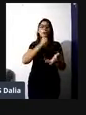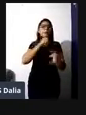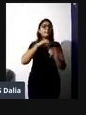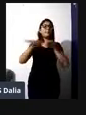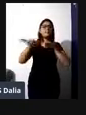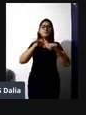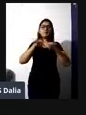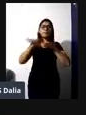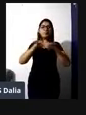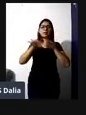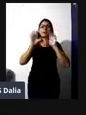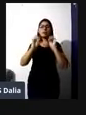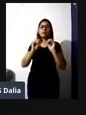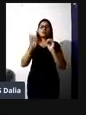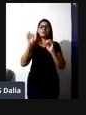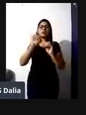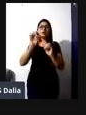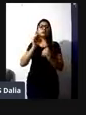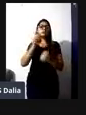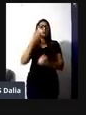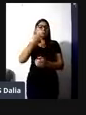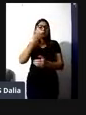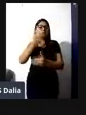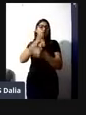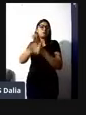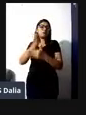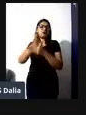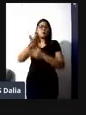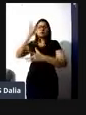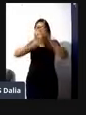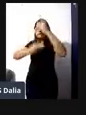ir a la escuela, de salir al parque,